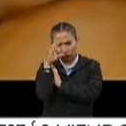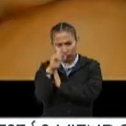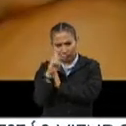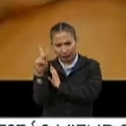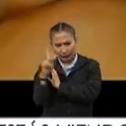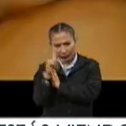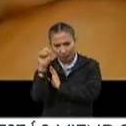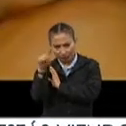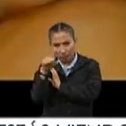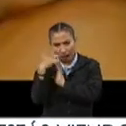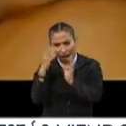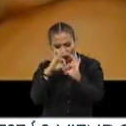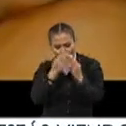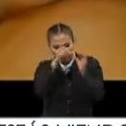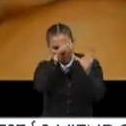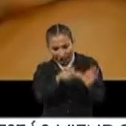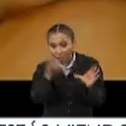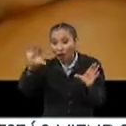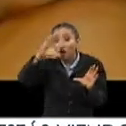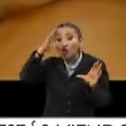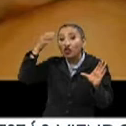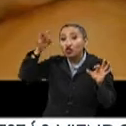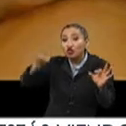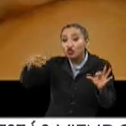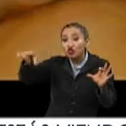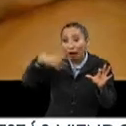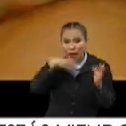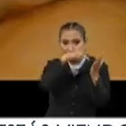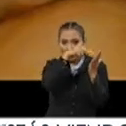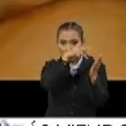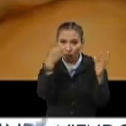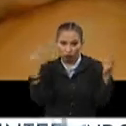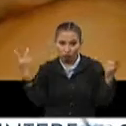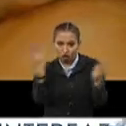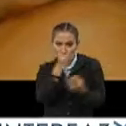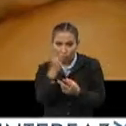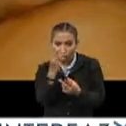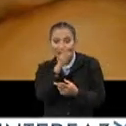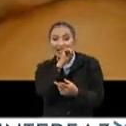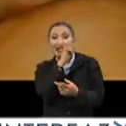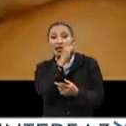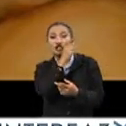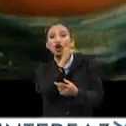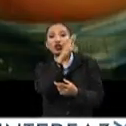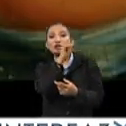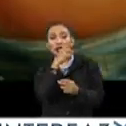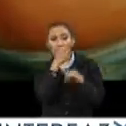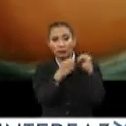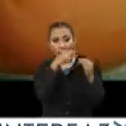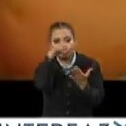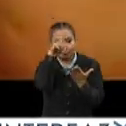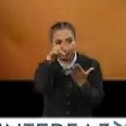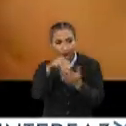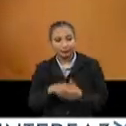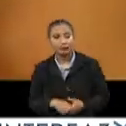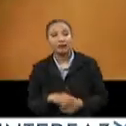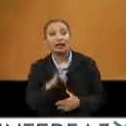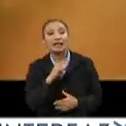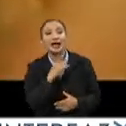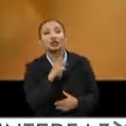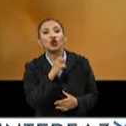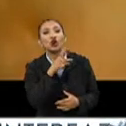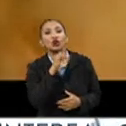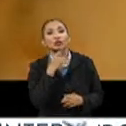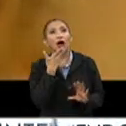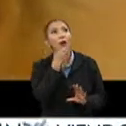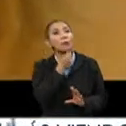De esta misma postura de Nahui Olin y está luego el... Y está Ignacio Rosas pintándola con la obra ahí, ¿no? Ignacio Rosas, bueno, es